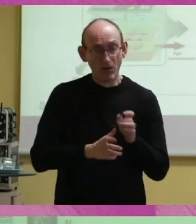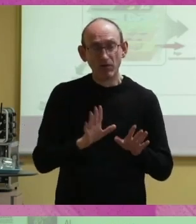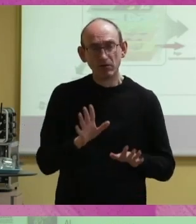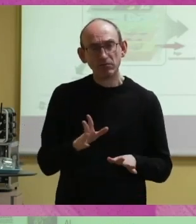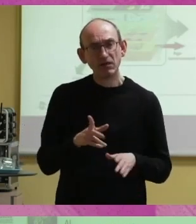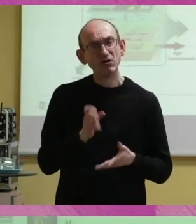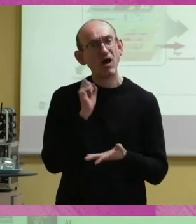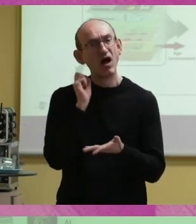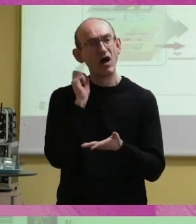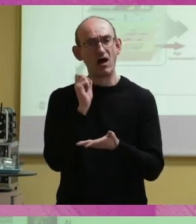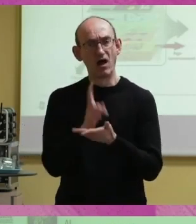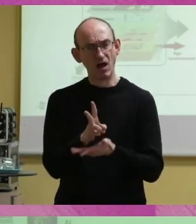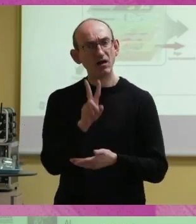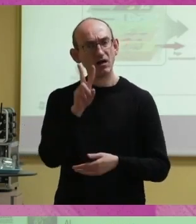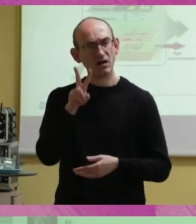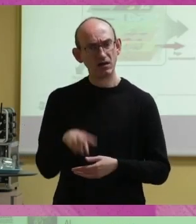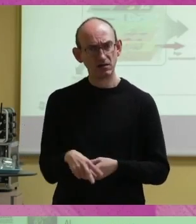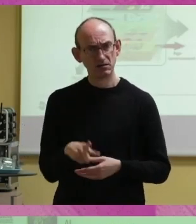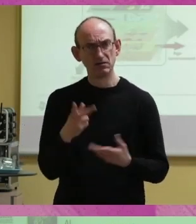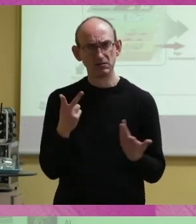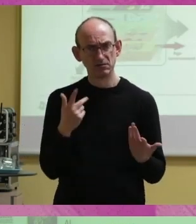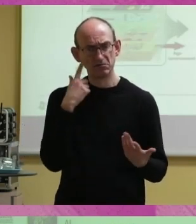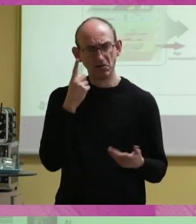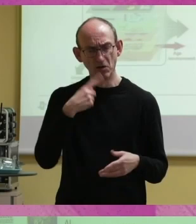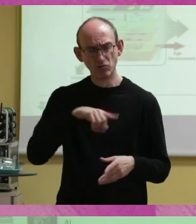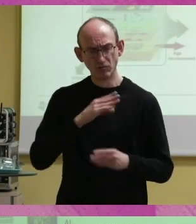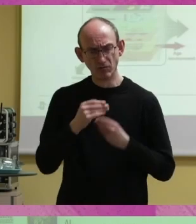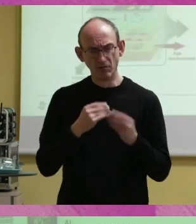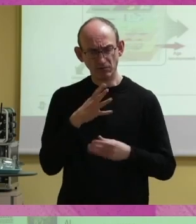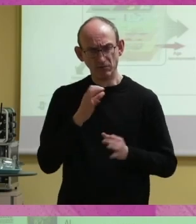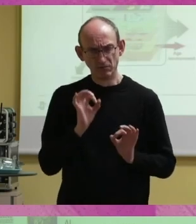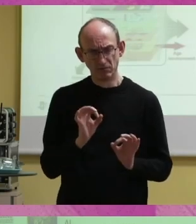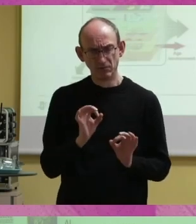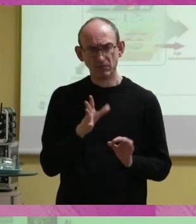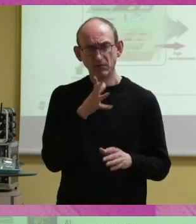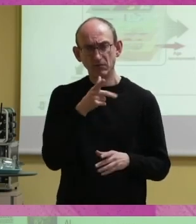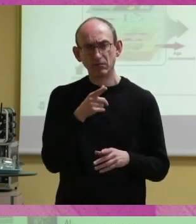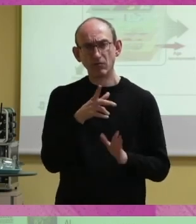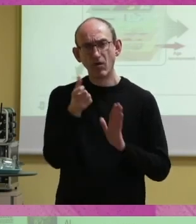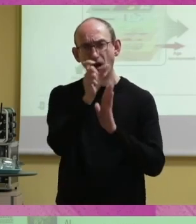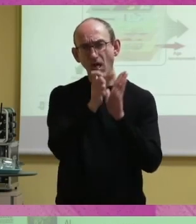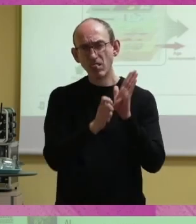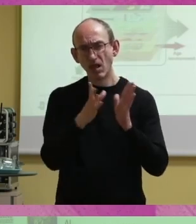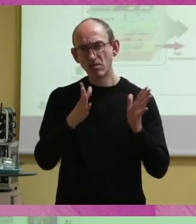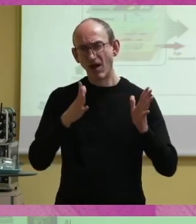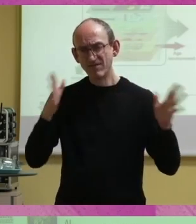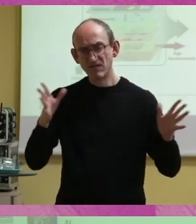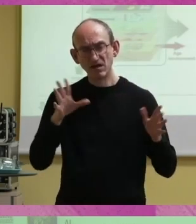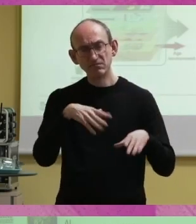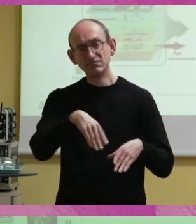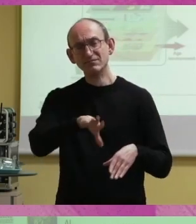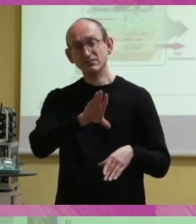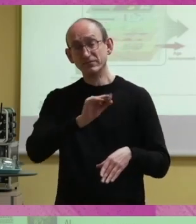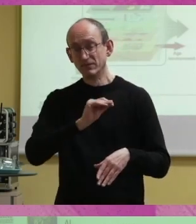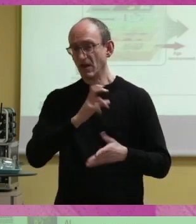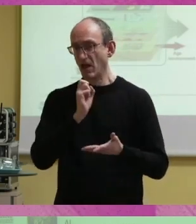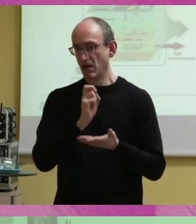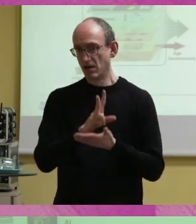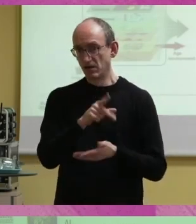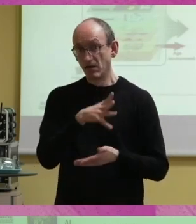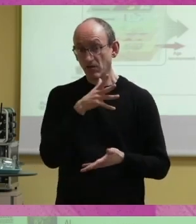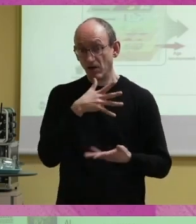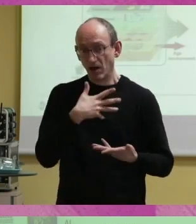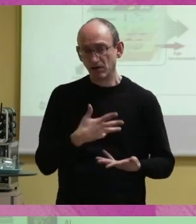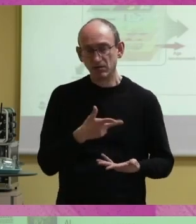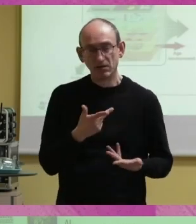supone unos retos a nivel del personal que lo estamos manejando, ¿no? Entender todos estos datos masivos que hoy en día, pues